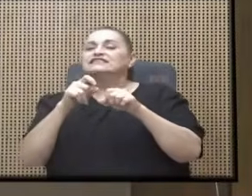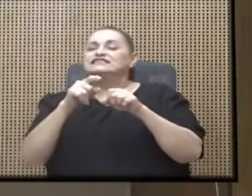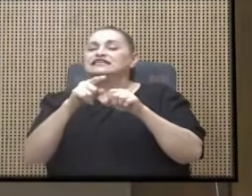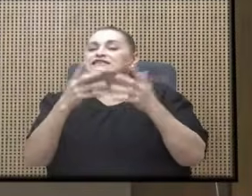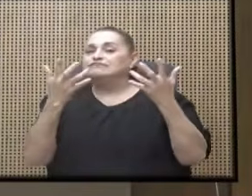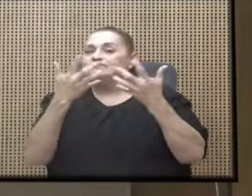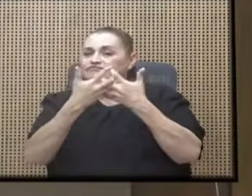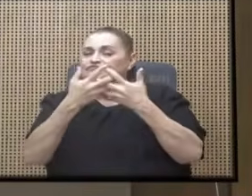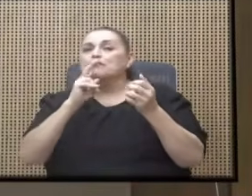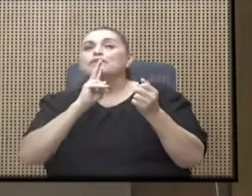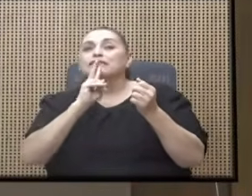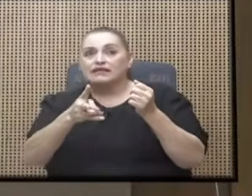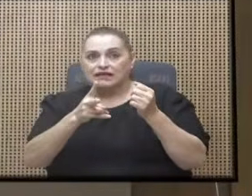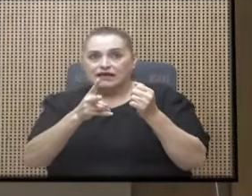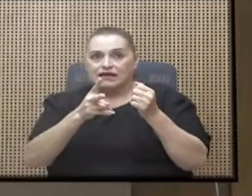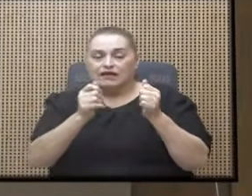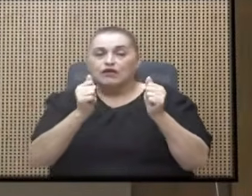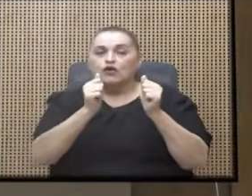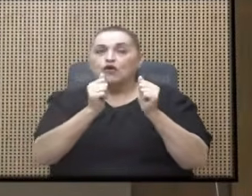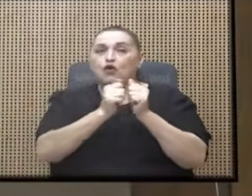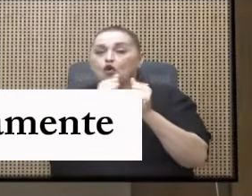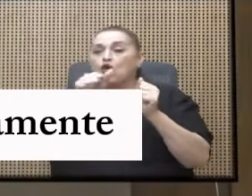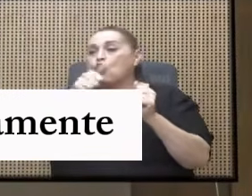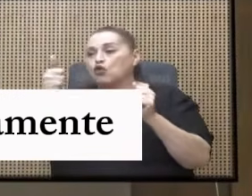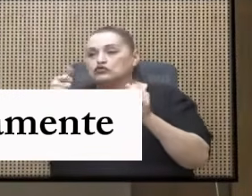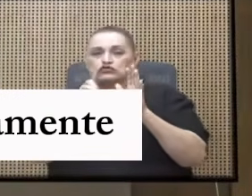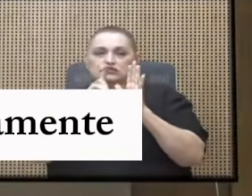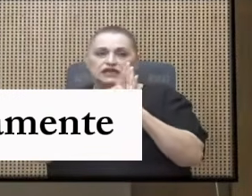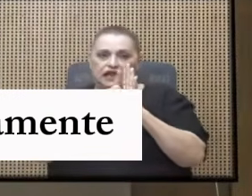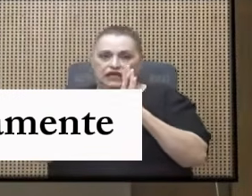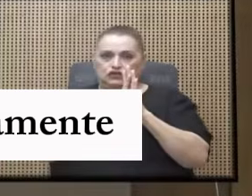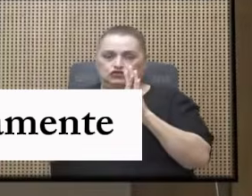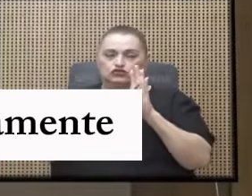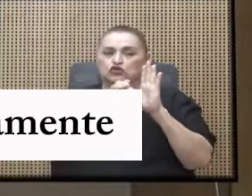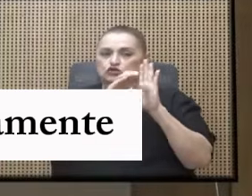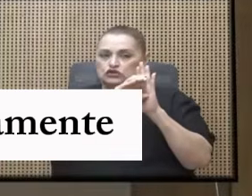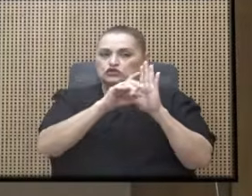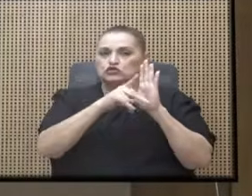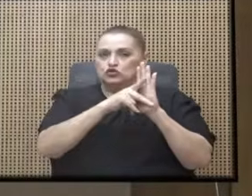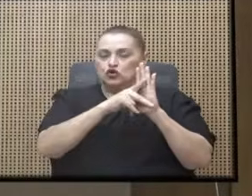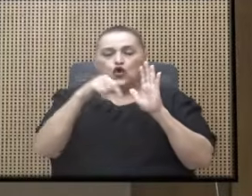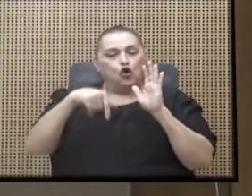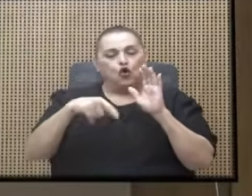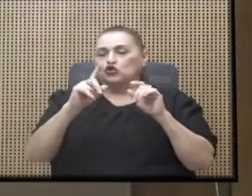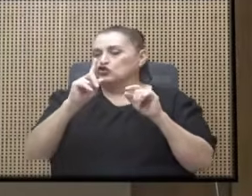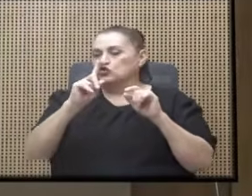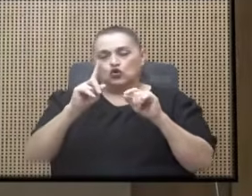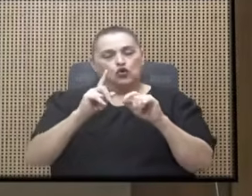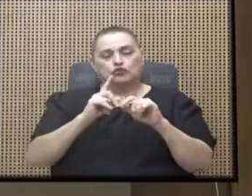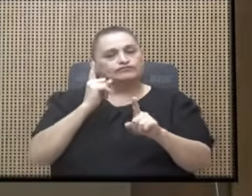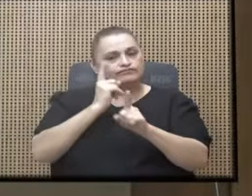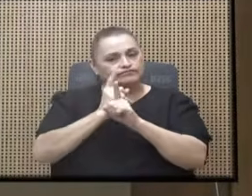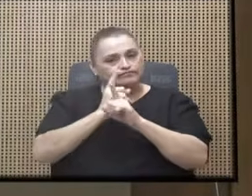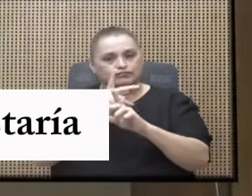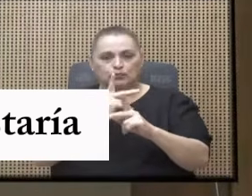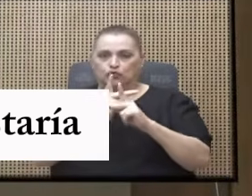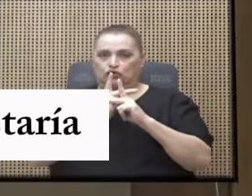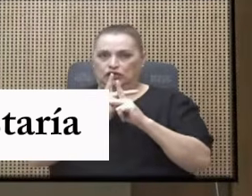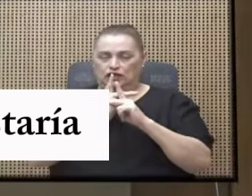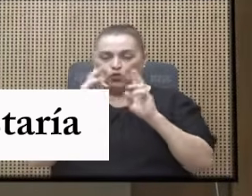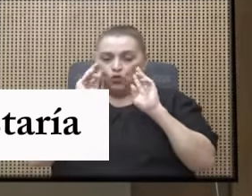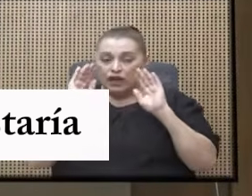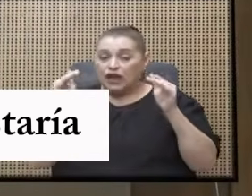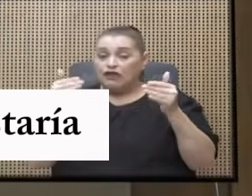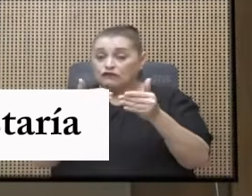concordante con otros derechos constitucionales que hoy no están adecuadamente protegidos. Es decir, el enfoque que